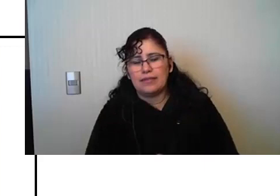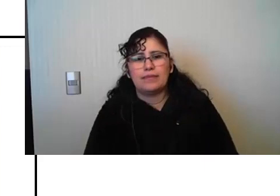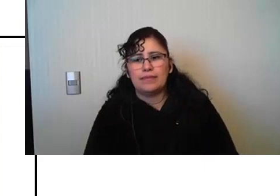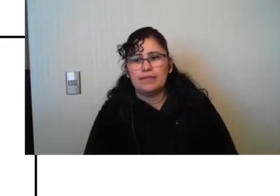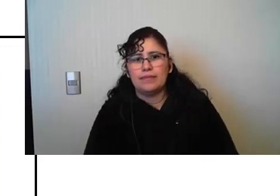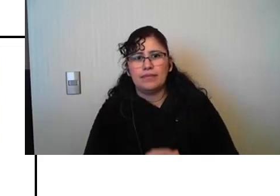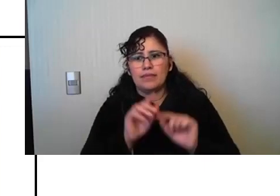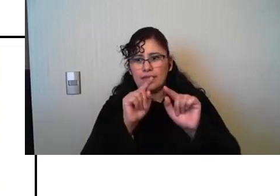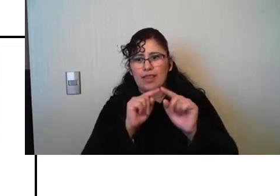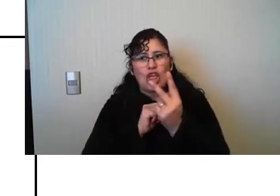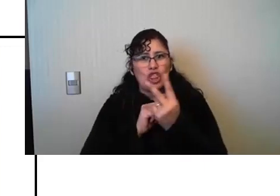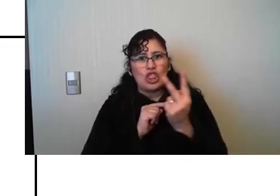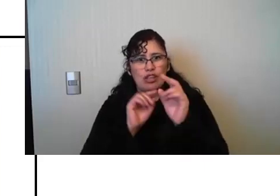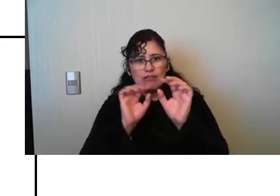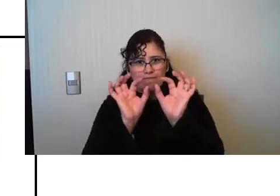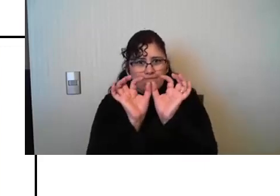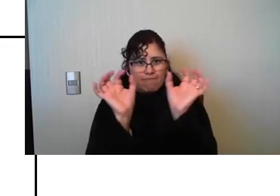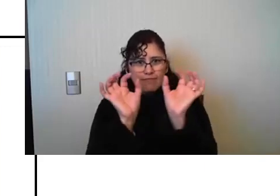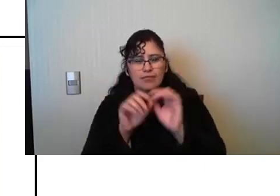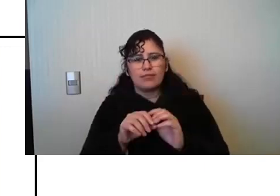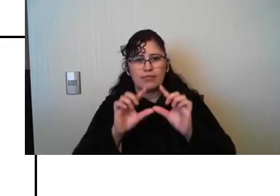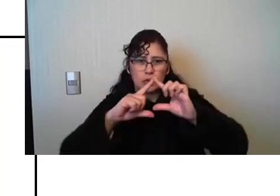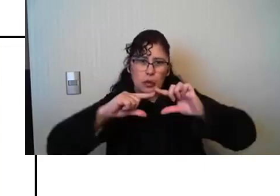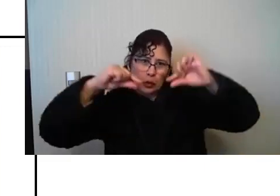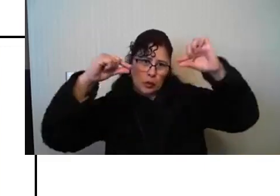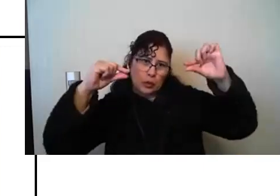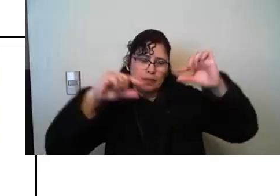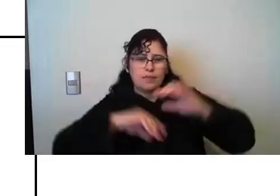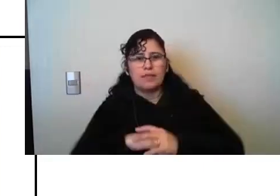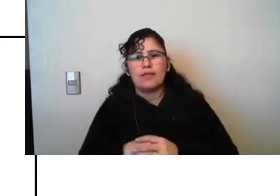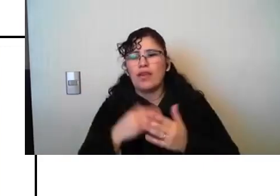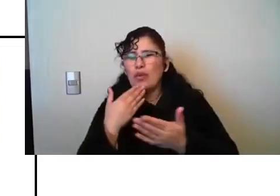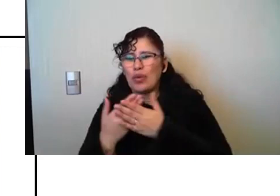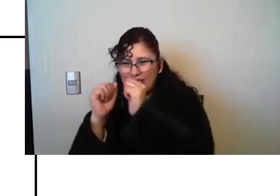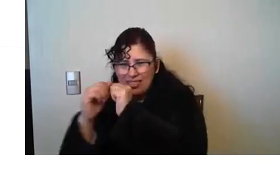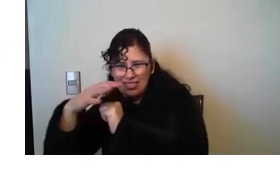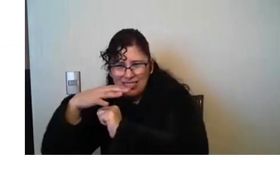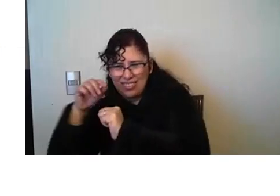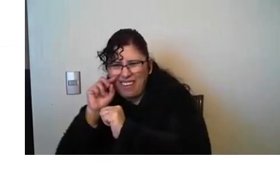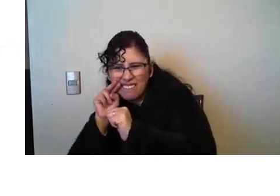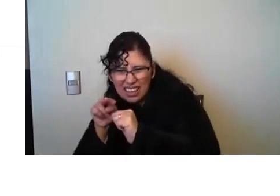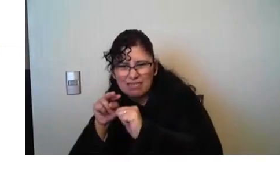2 elementos que forman el fornix. Eso lo vamos a ver cuando veamos hemisferios cerebrales.